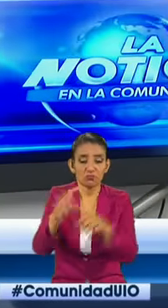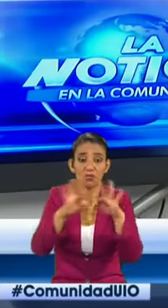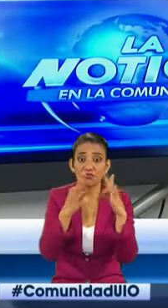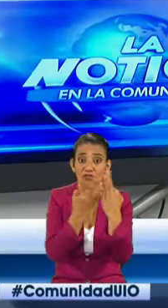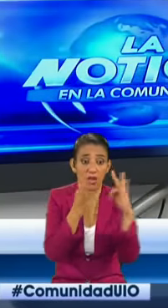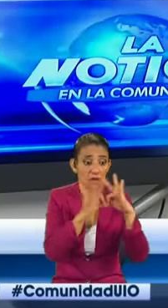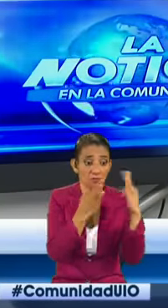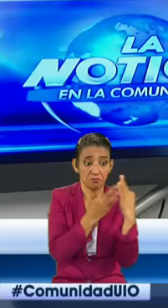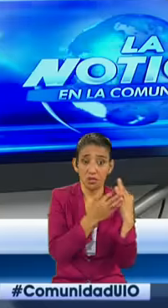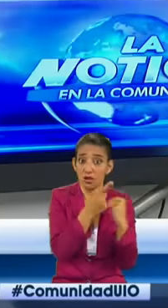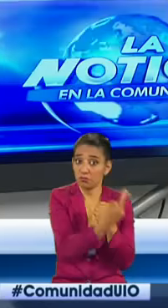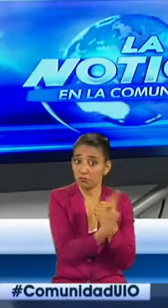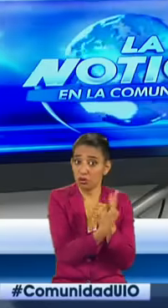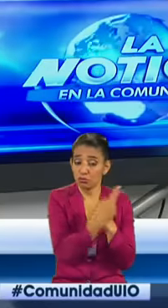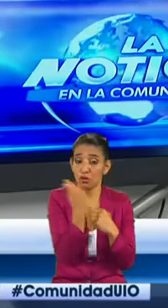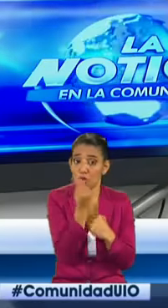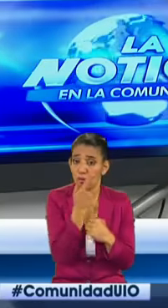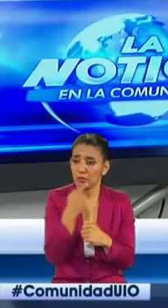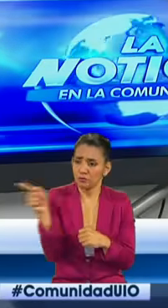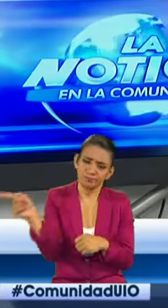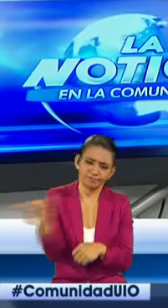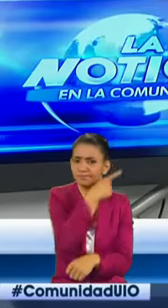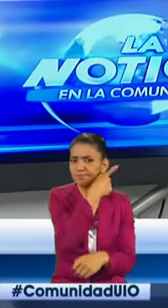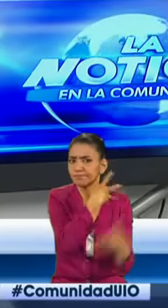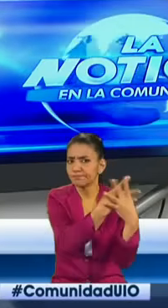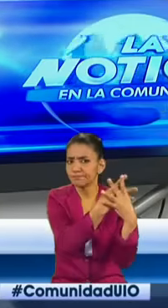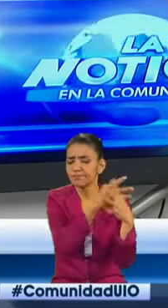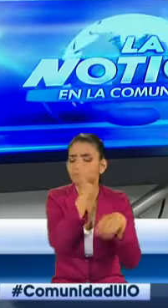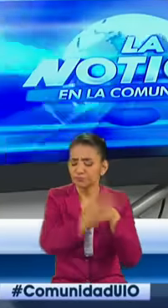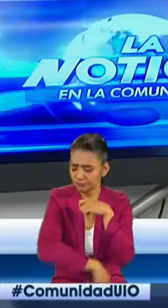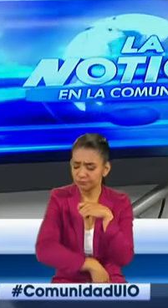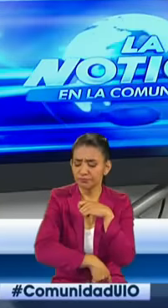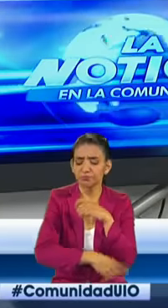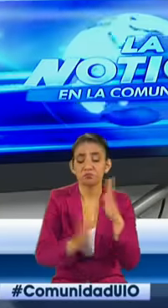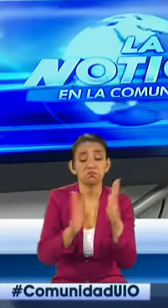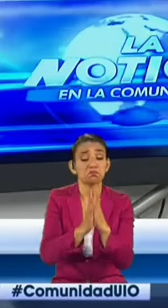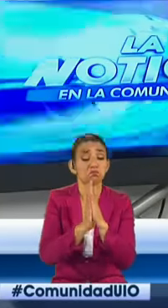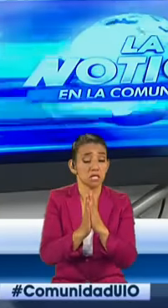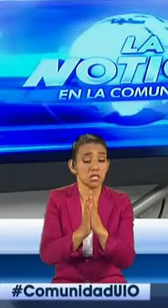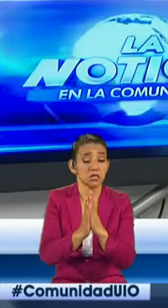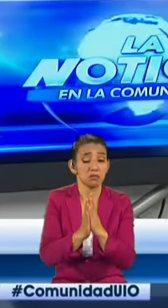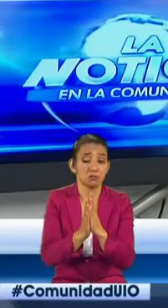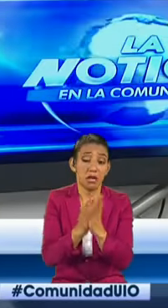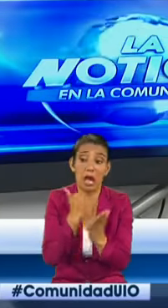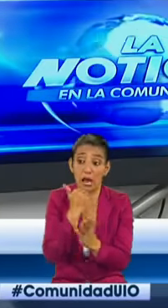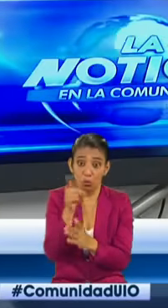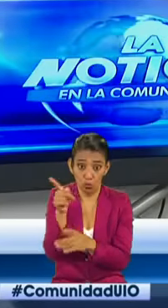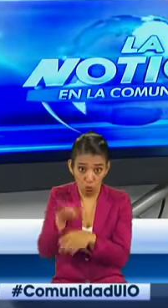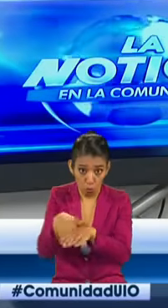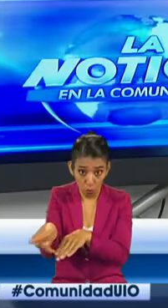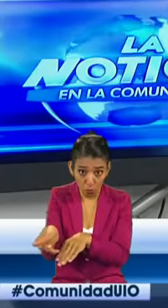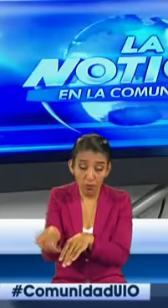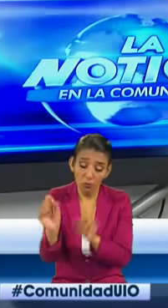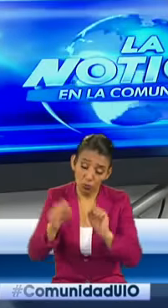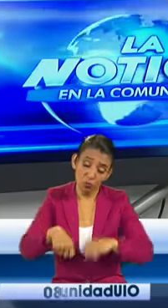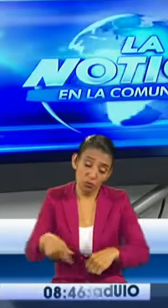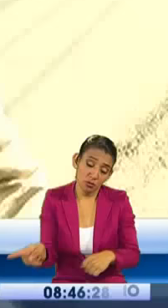mortales exigen que el detenido sea sancionado con el máximo rigor de la ley en caso de comprobar su